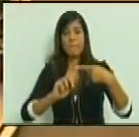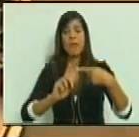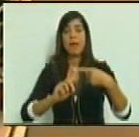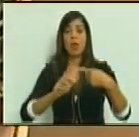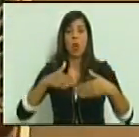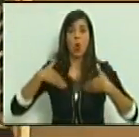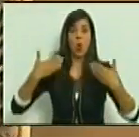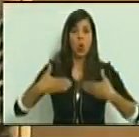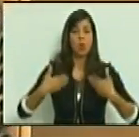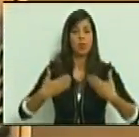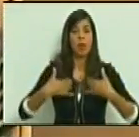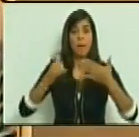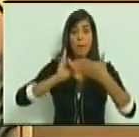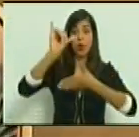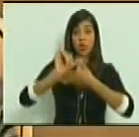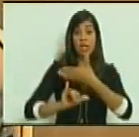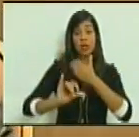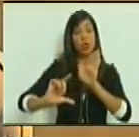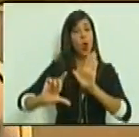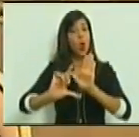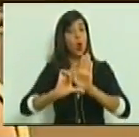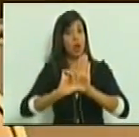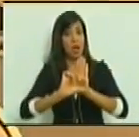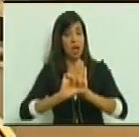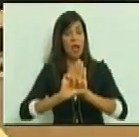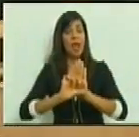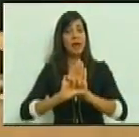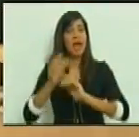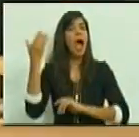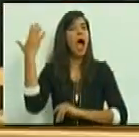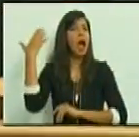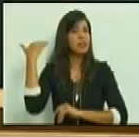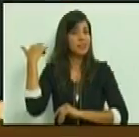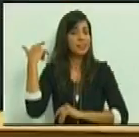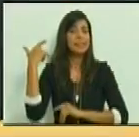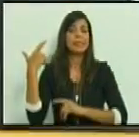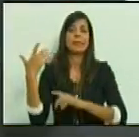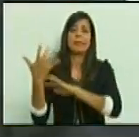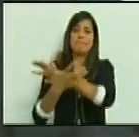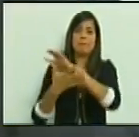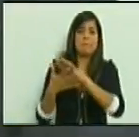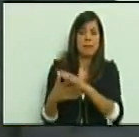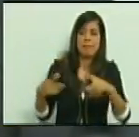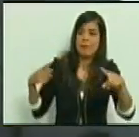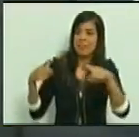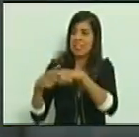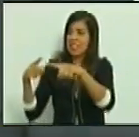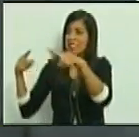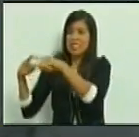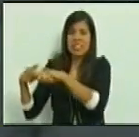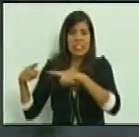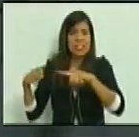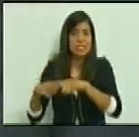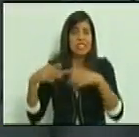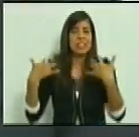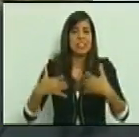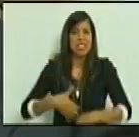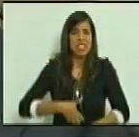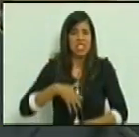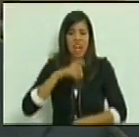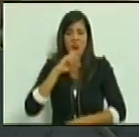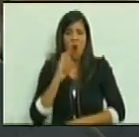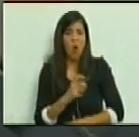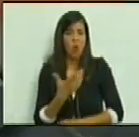celebrar que el proyecto de ley generó polémicas bastante airadas, severas, que pusieron de